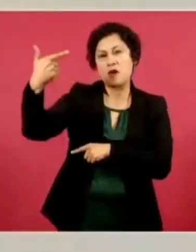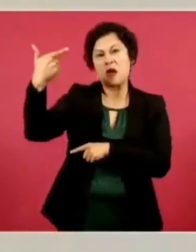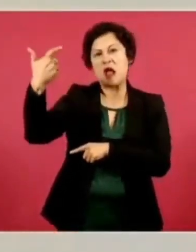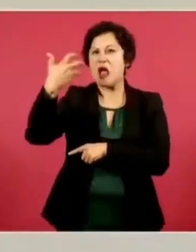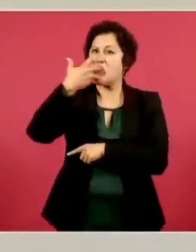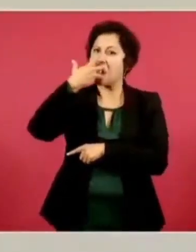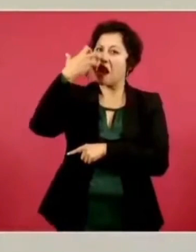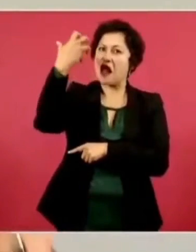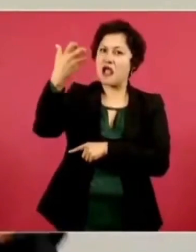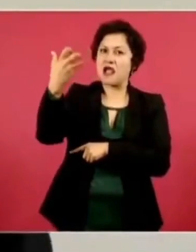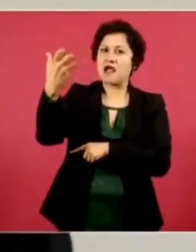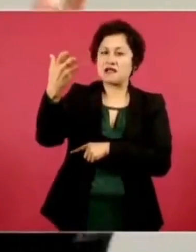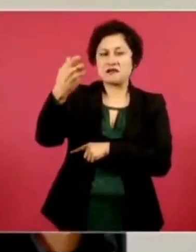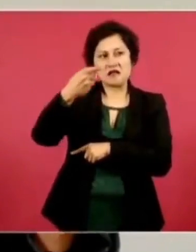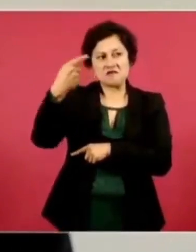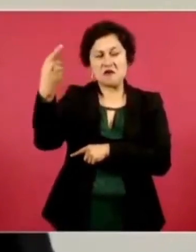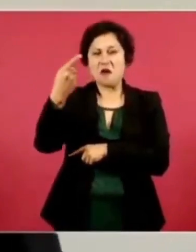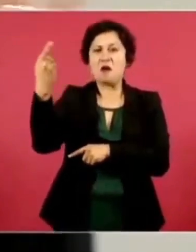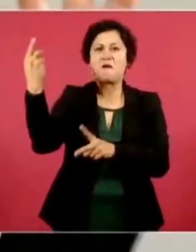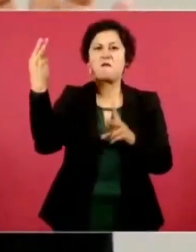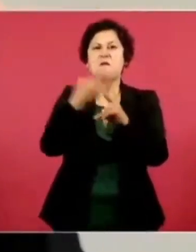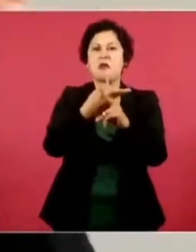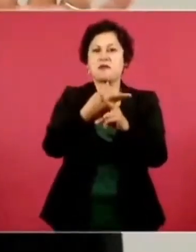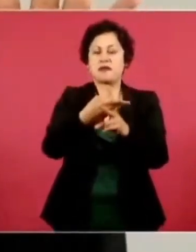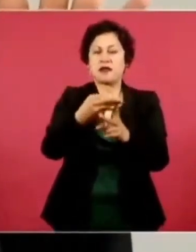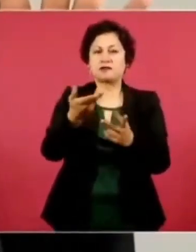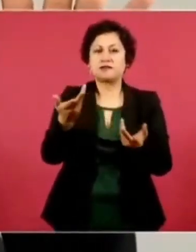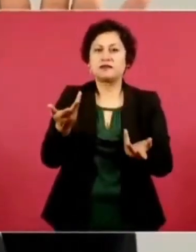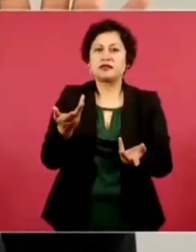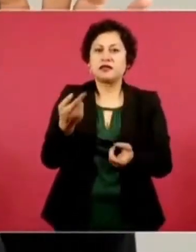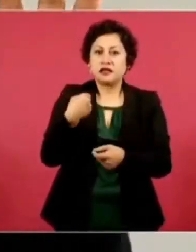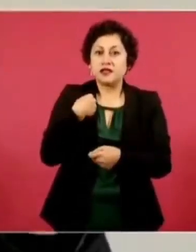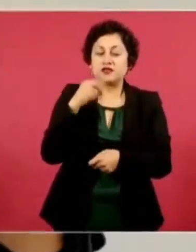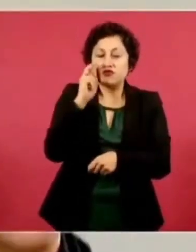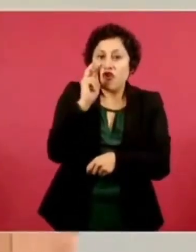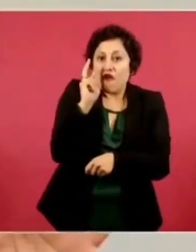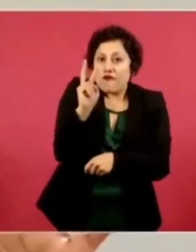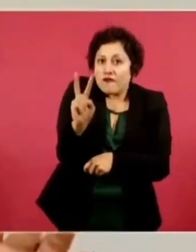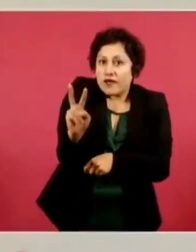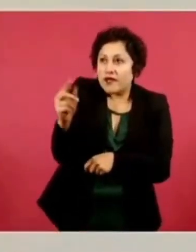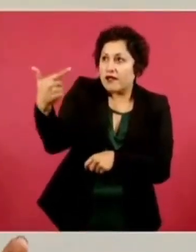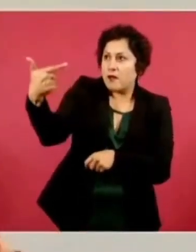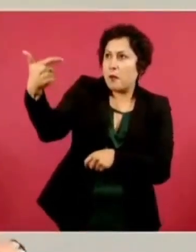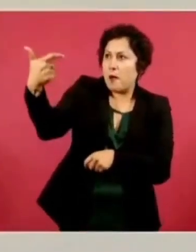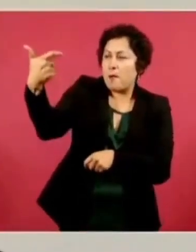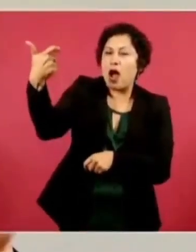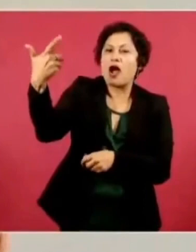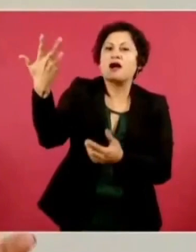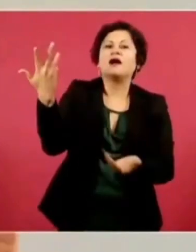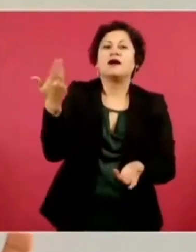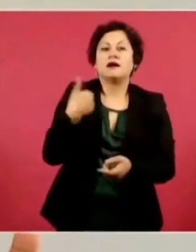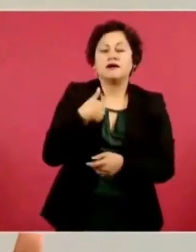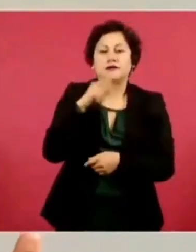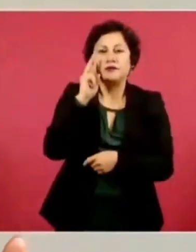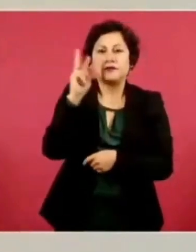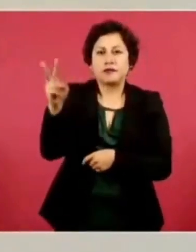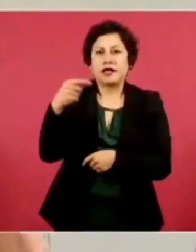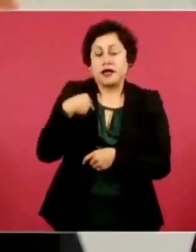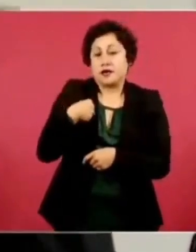culera. Y yo vi cómo salieron las detonaciones. Lo primero que yo hice fue tratar de resguardar a mi